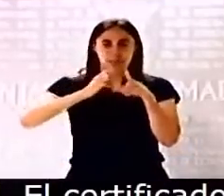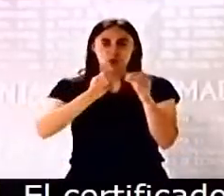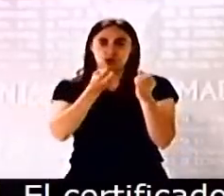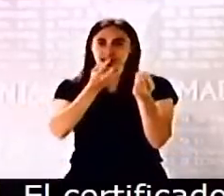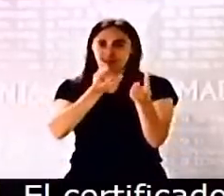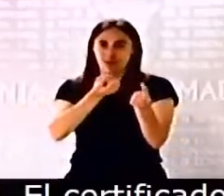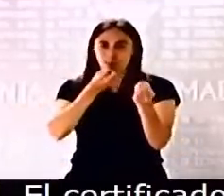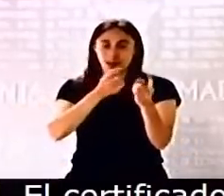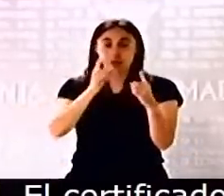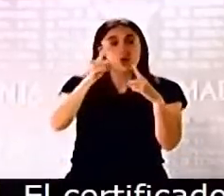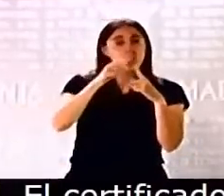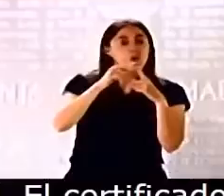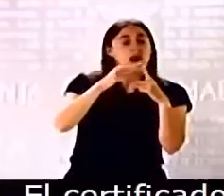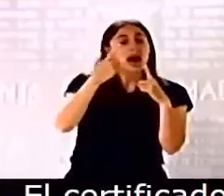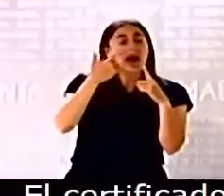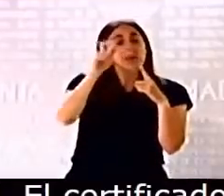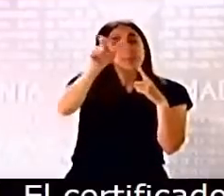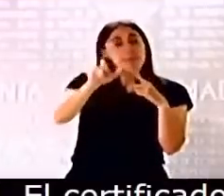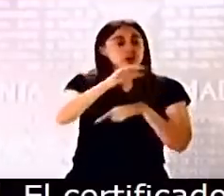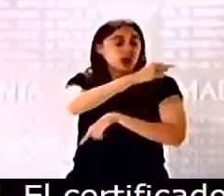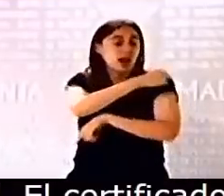Uno, si la persona está o no vacunada.